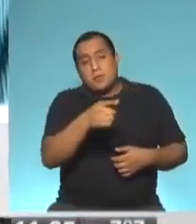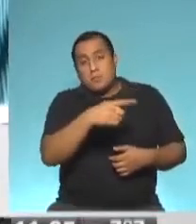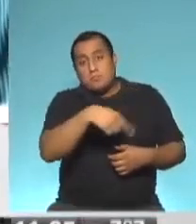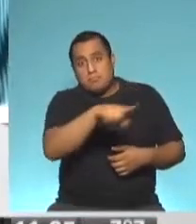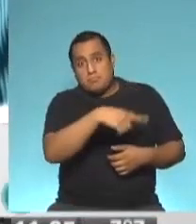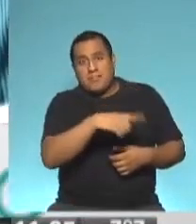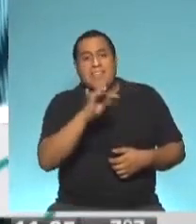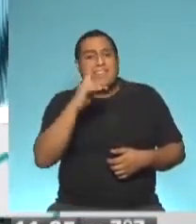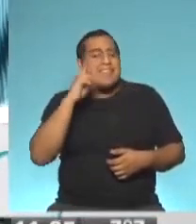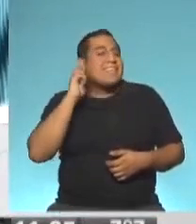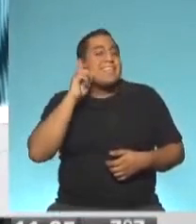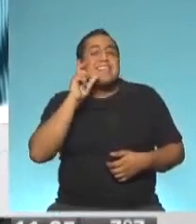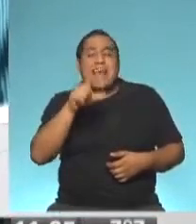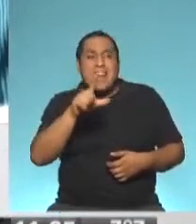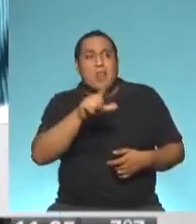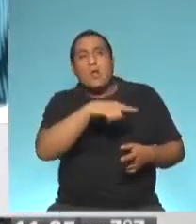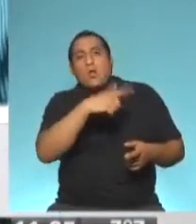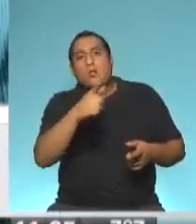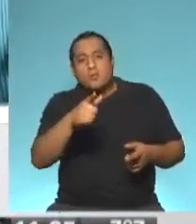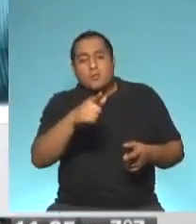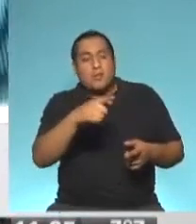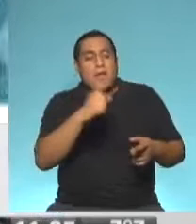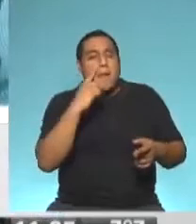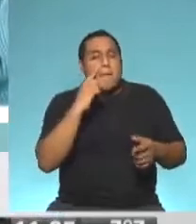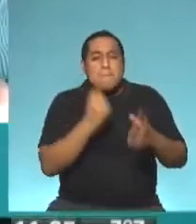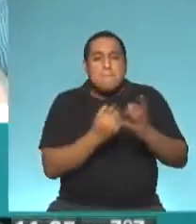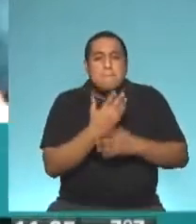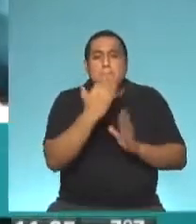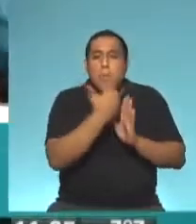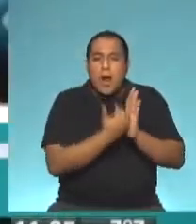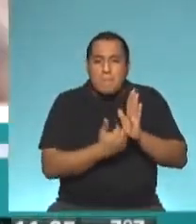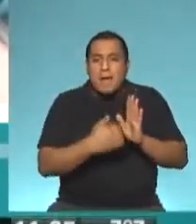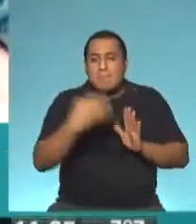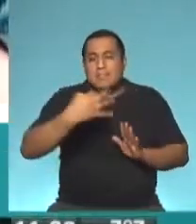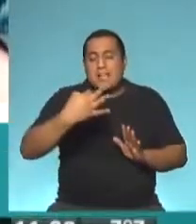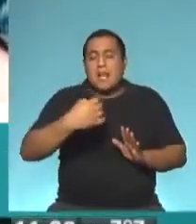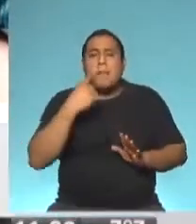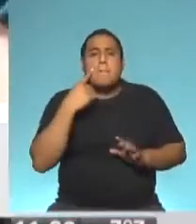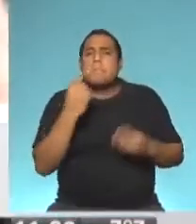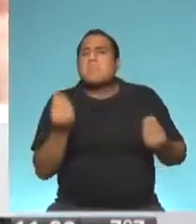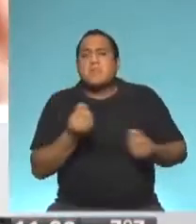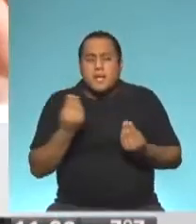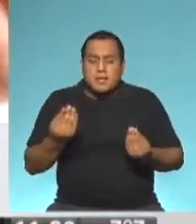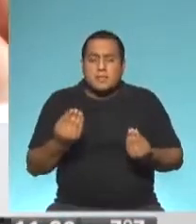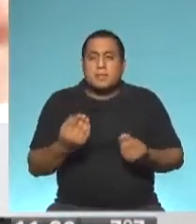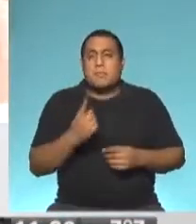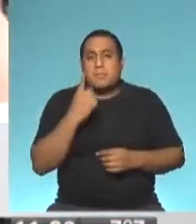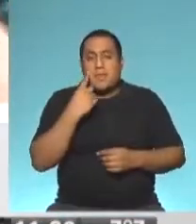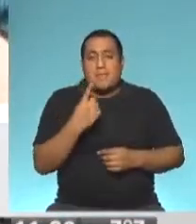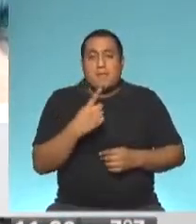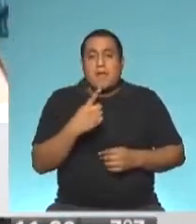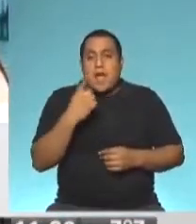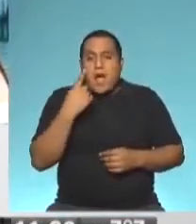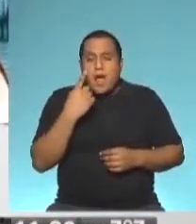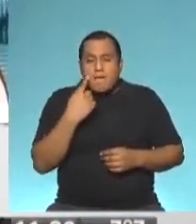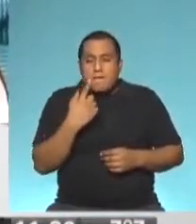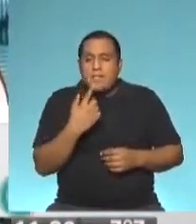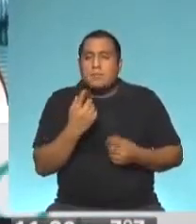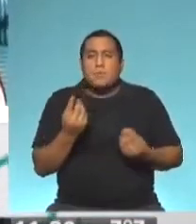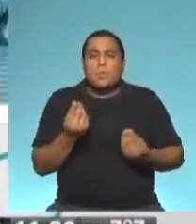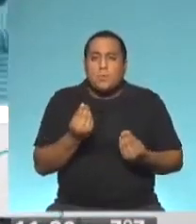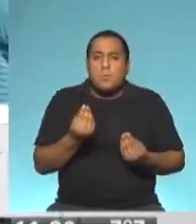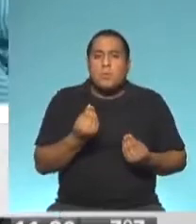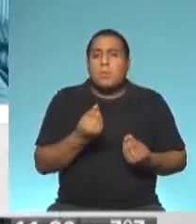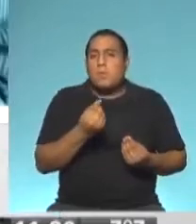un programa digital que se llama Endocover, que vos mencionaste, que lo que hicimos fue, intentamos estratificar